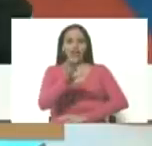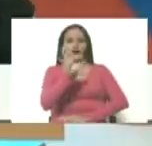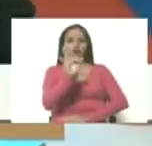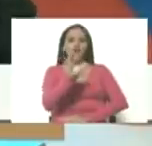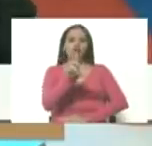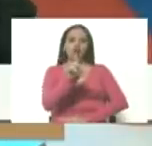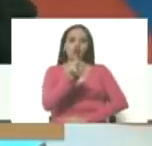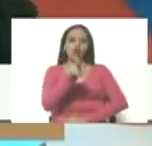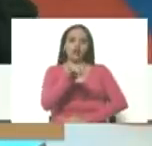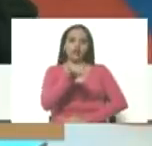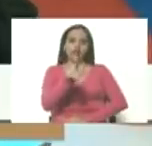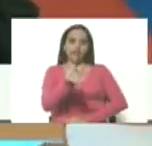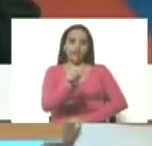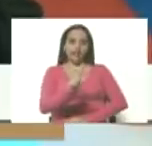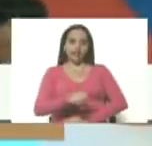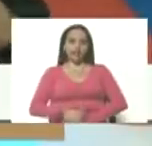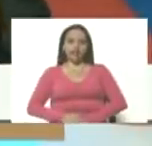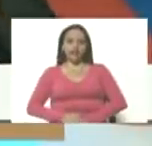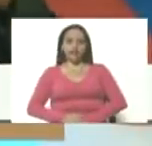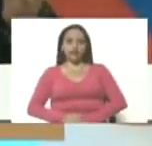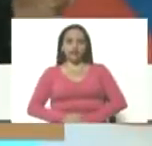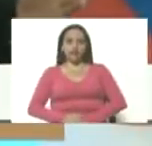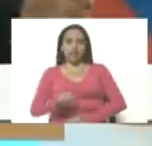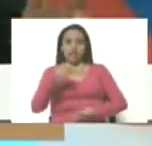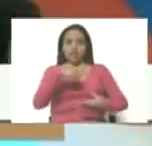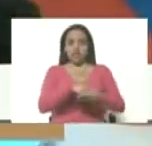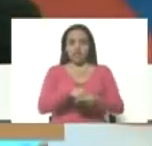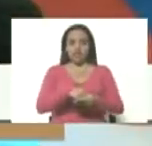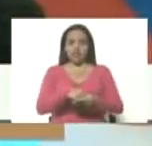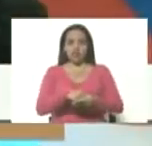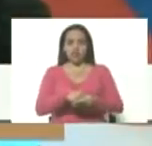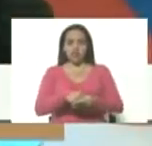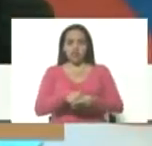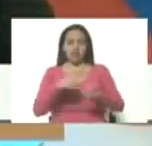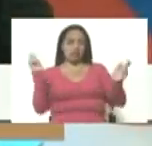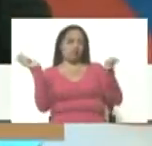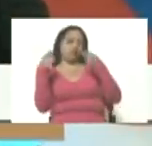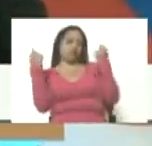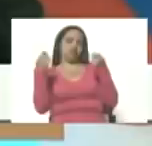Florida, y dentro de su carnaval electoral,